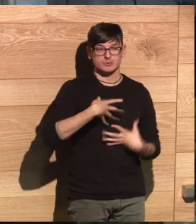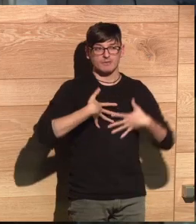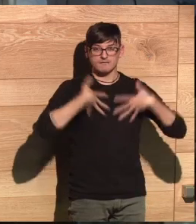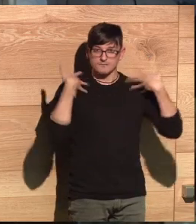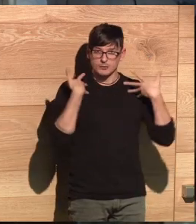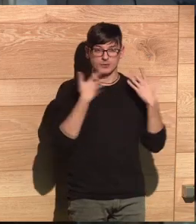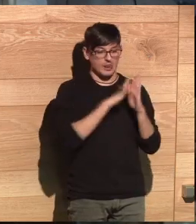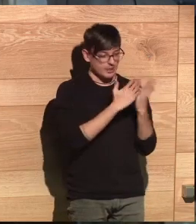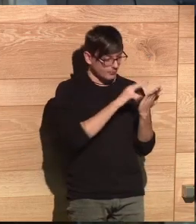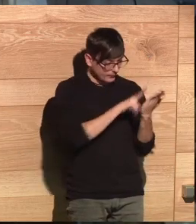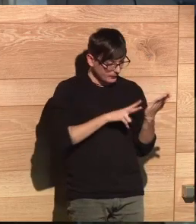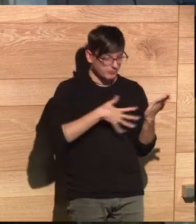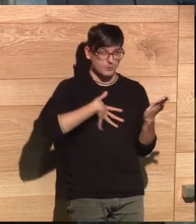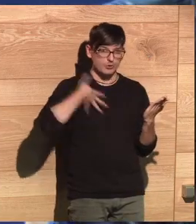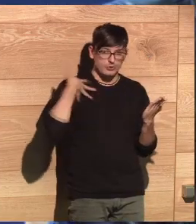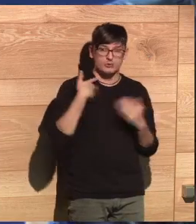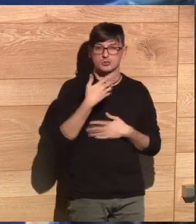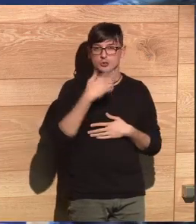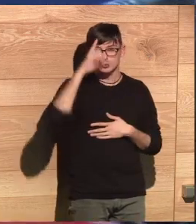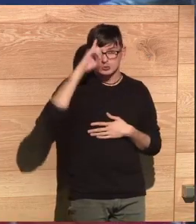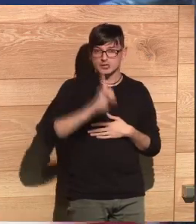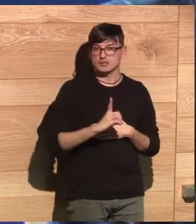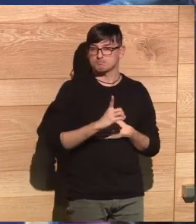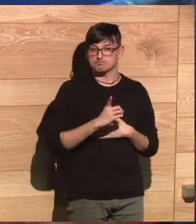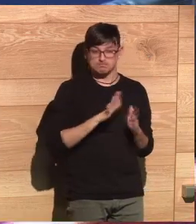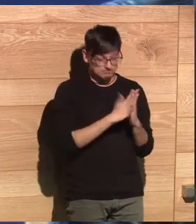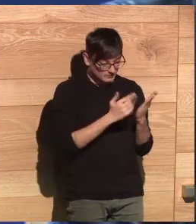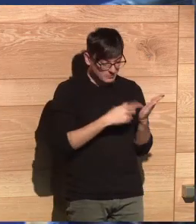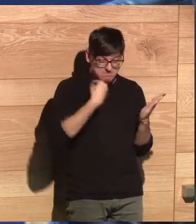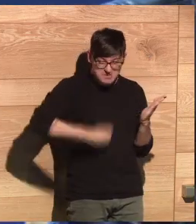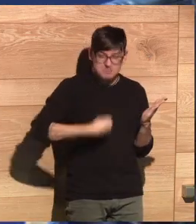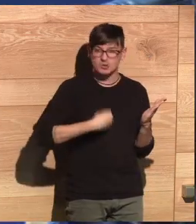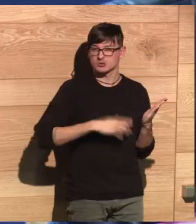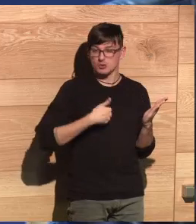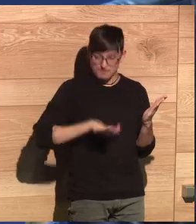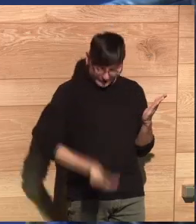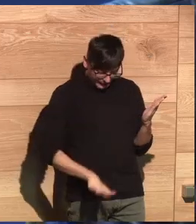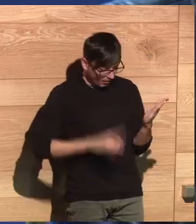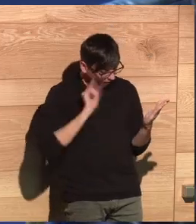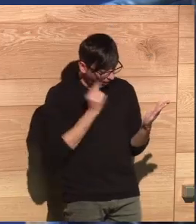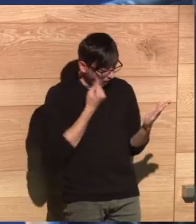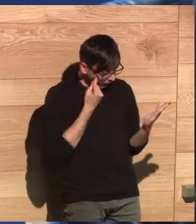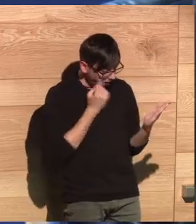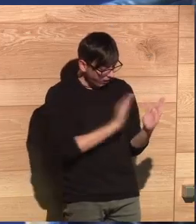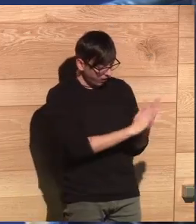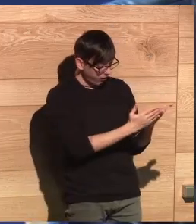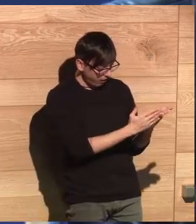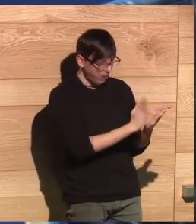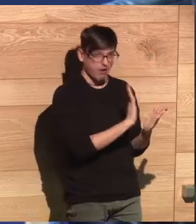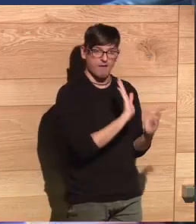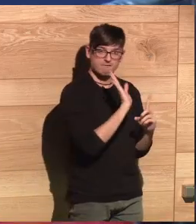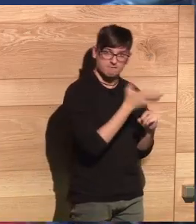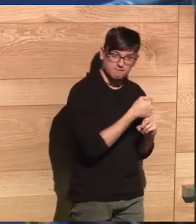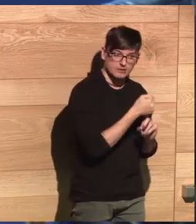con este libro, pero mucho. Y no sé si este mismo libro, si lo hubiese descubierto con 10 años, me hubiese